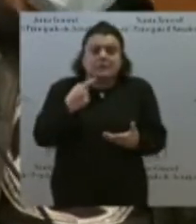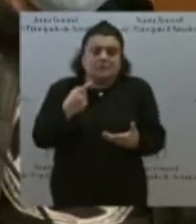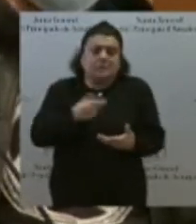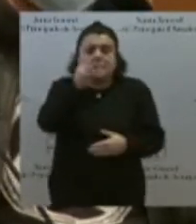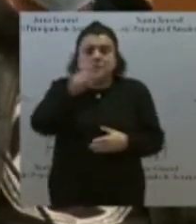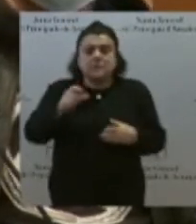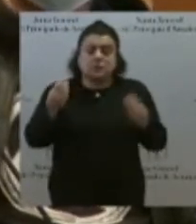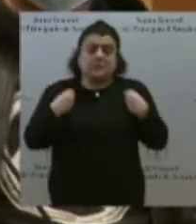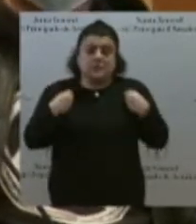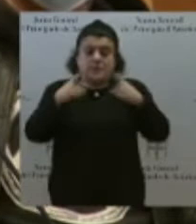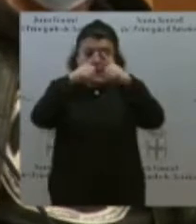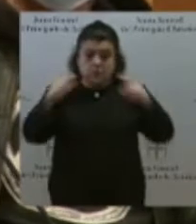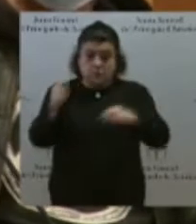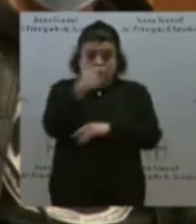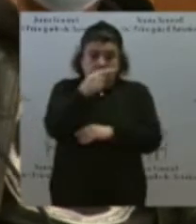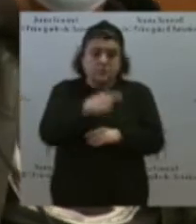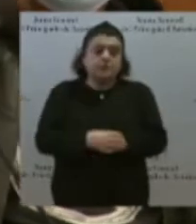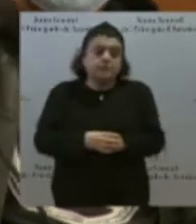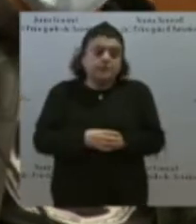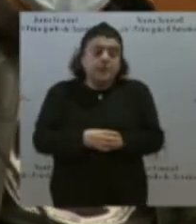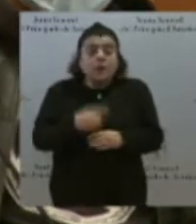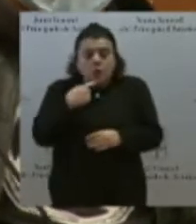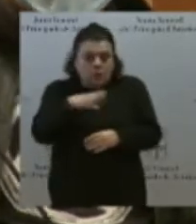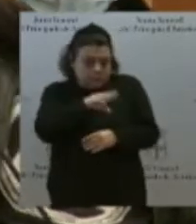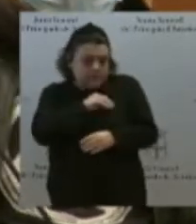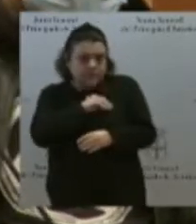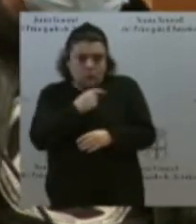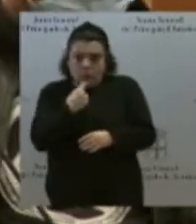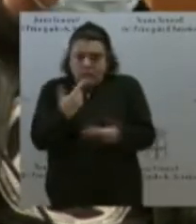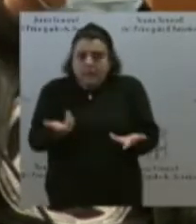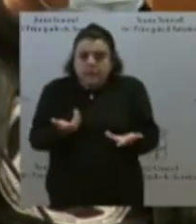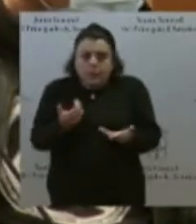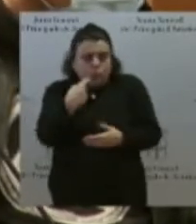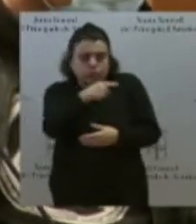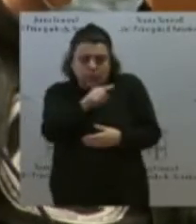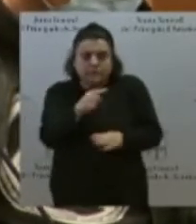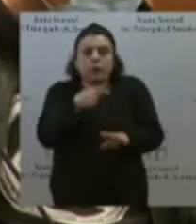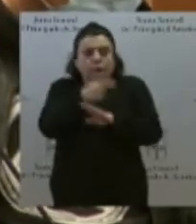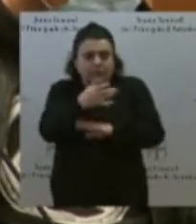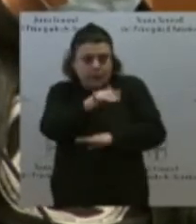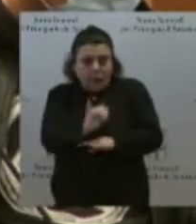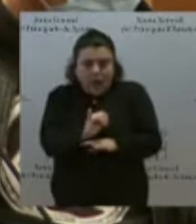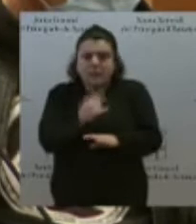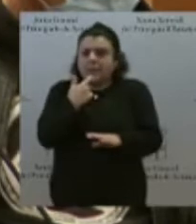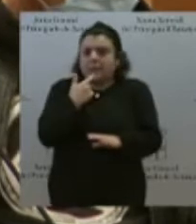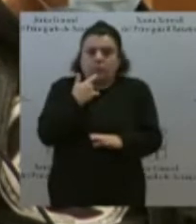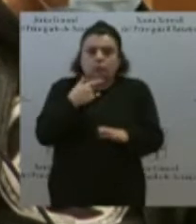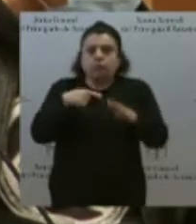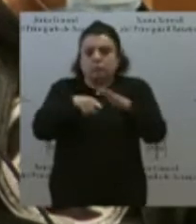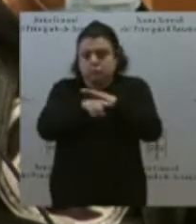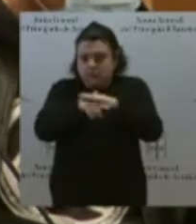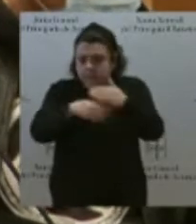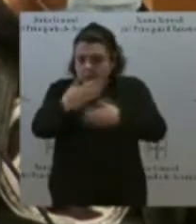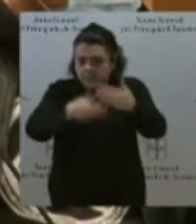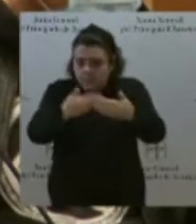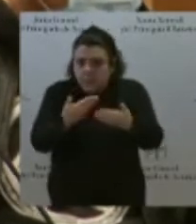entiendo lo que nos acaba de decir aquí, ustedes tienen la obligación de exponer a trámite o de realizar el trámite de una solicitud de un yacimiento como es Salave,